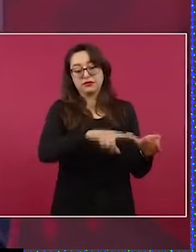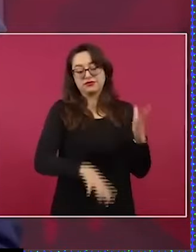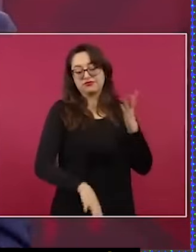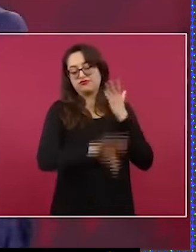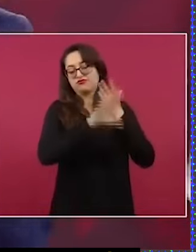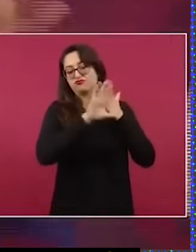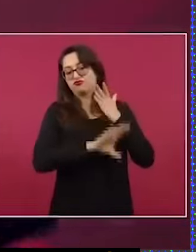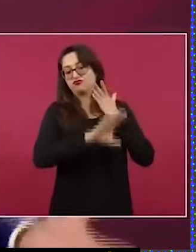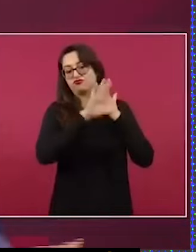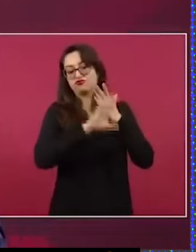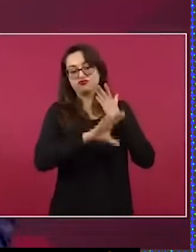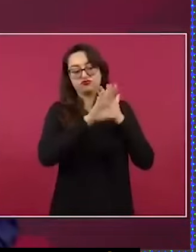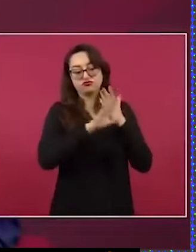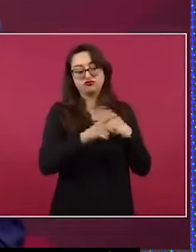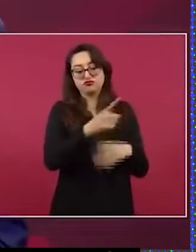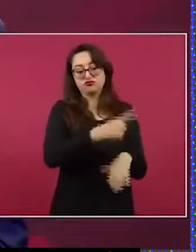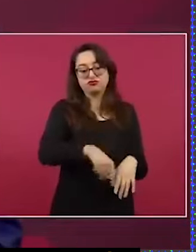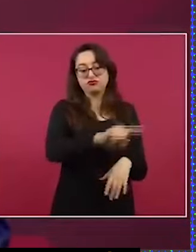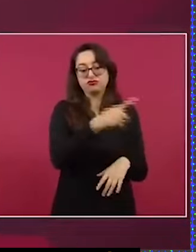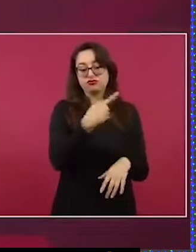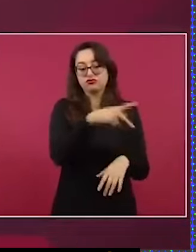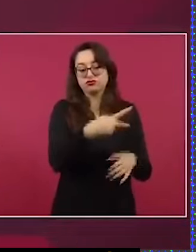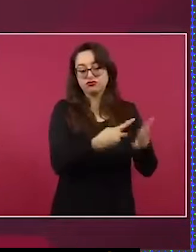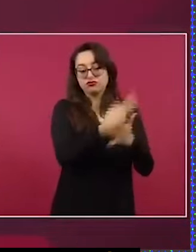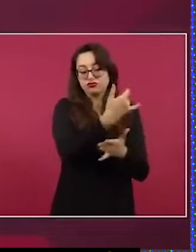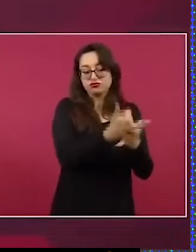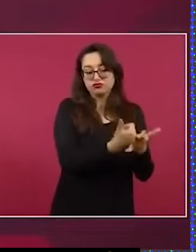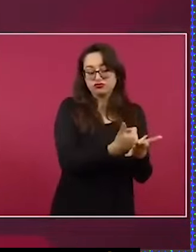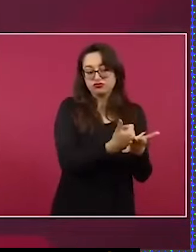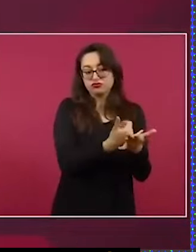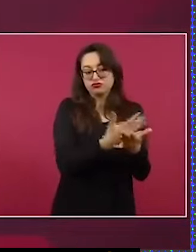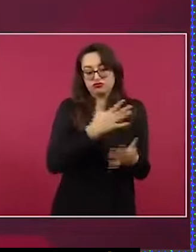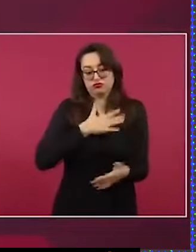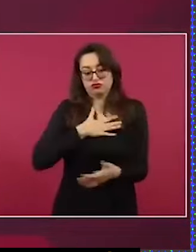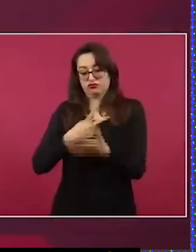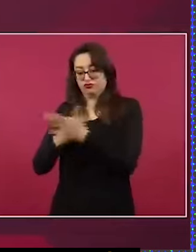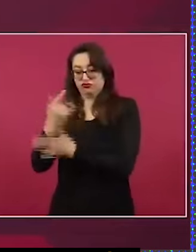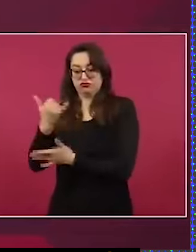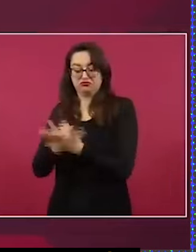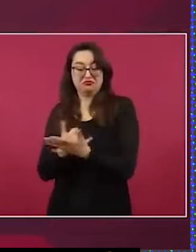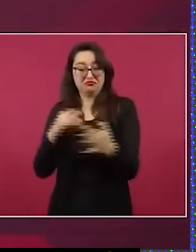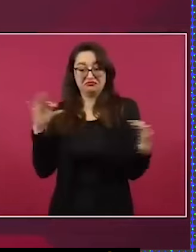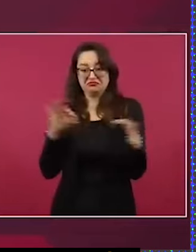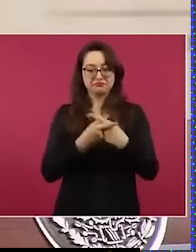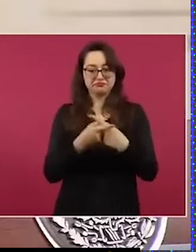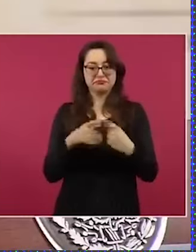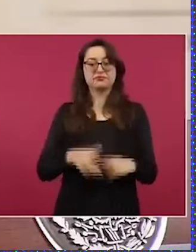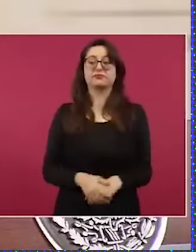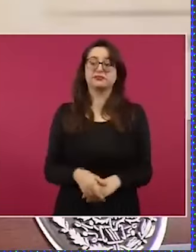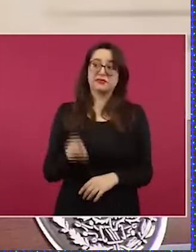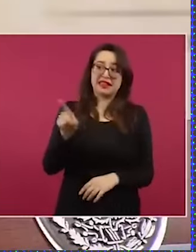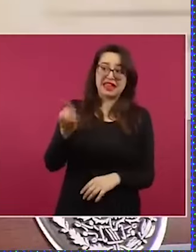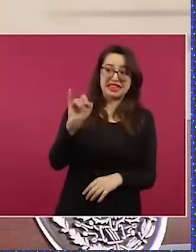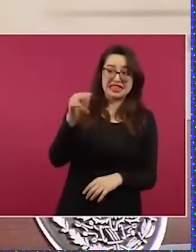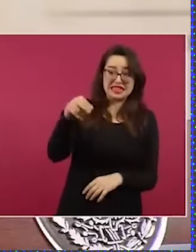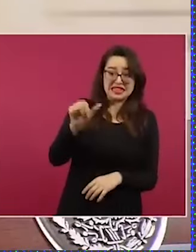que ese Instituto de la Transparencia no sirve para nada, que